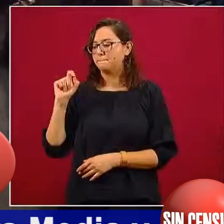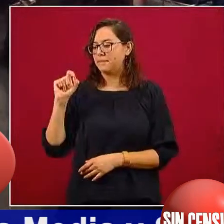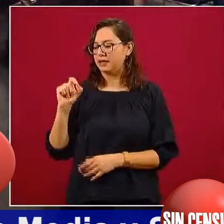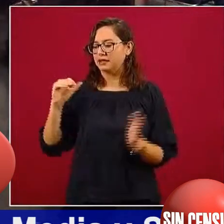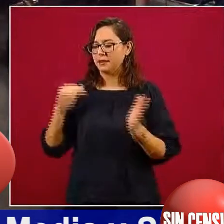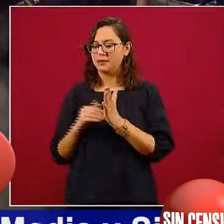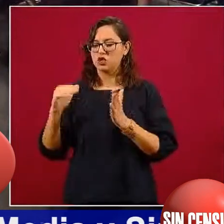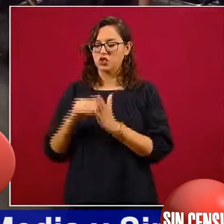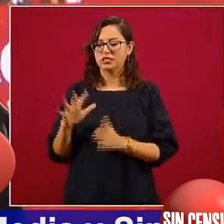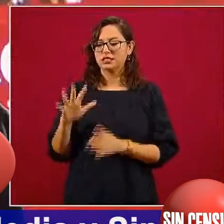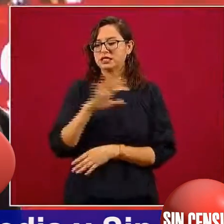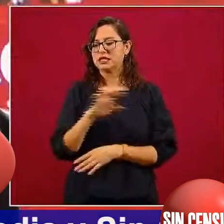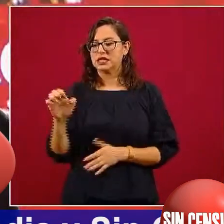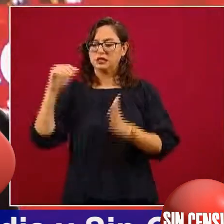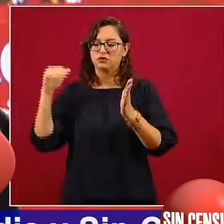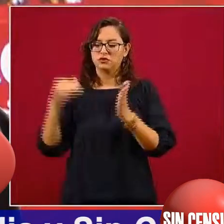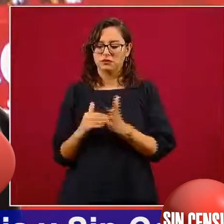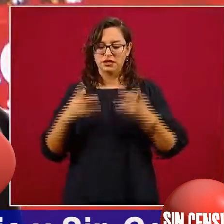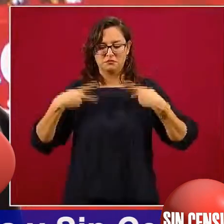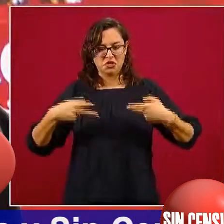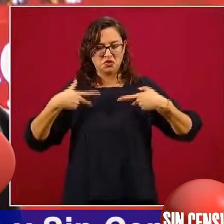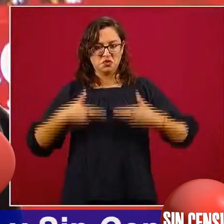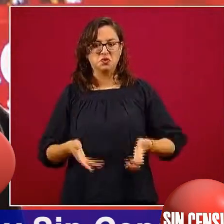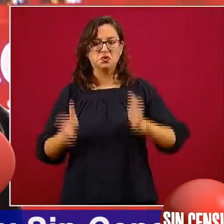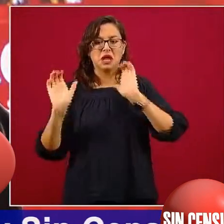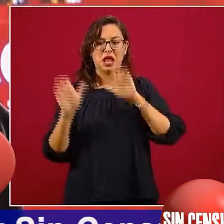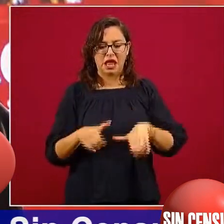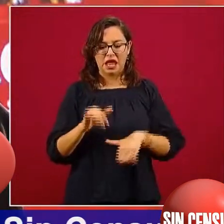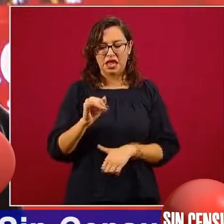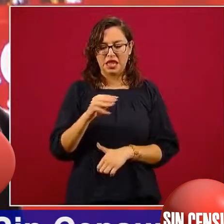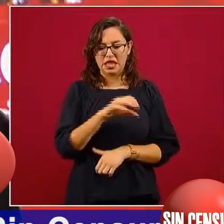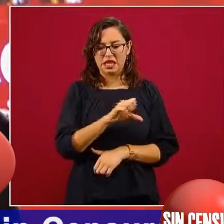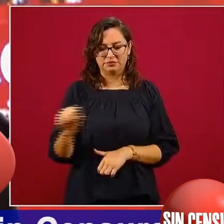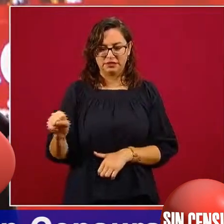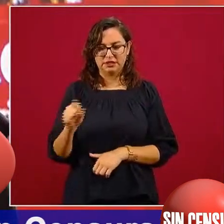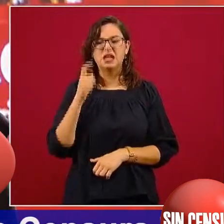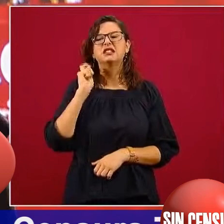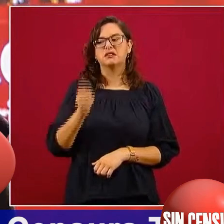20.500.000 trabajadores inscritos en el Seguro Social.